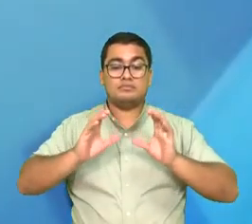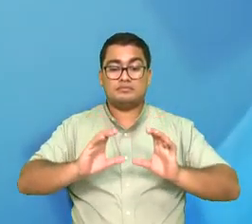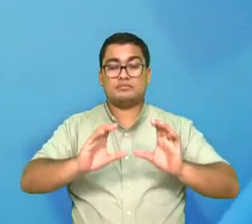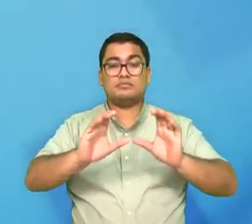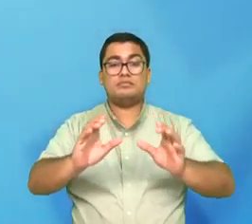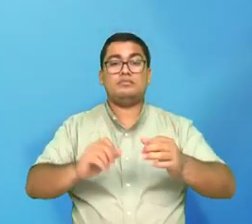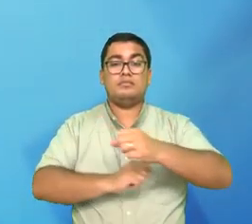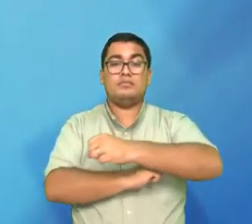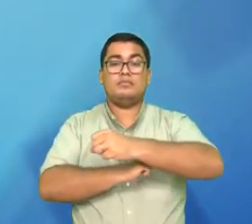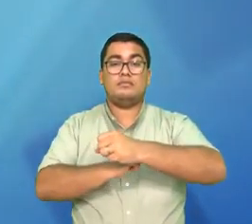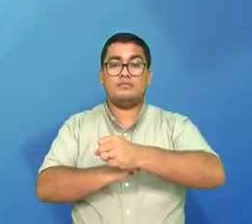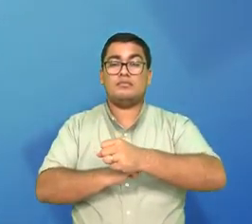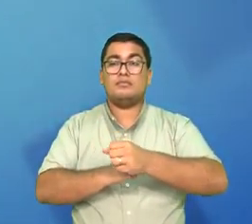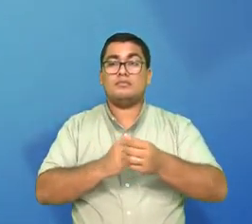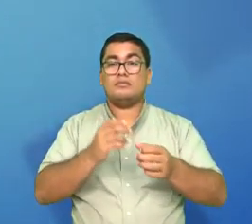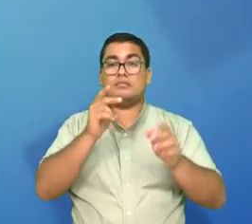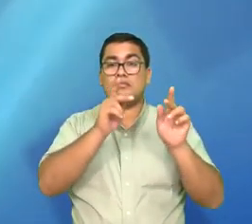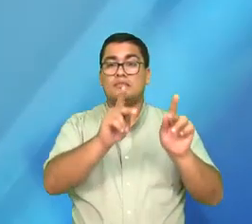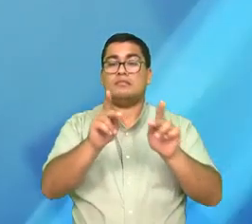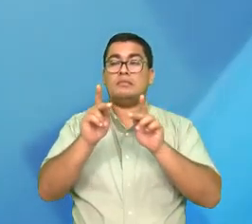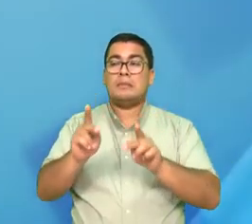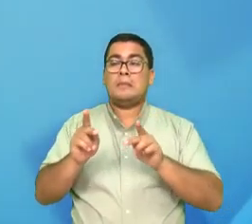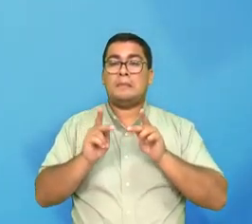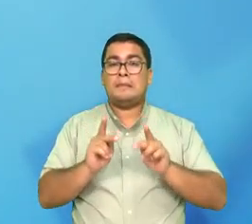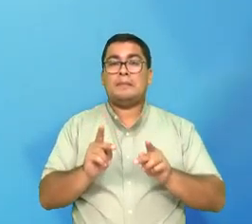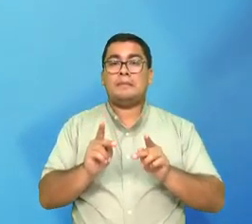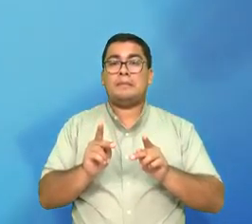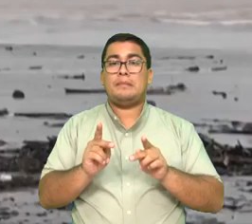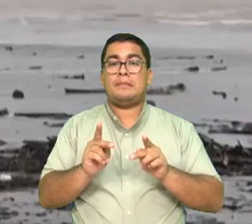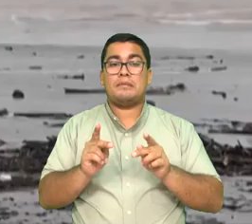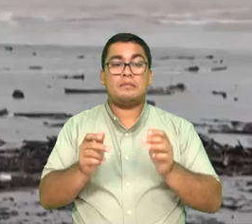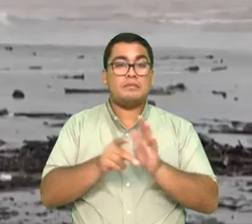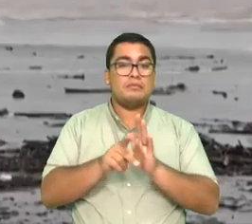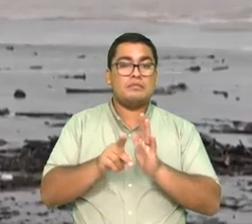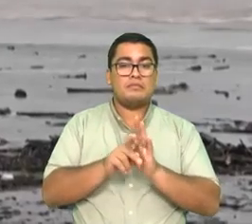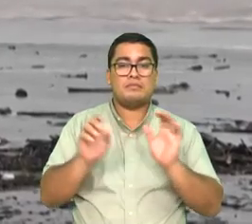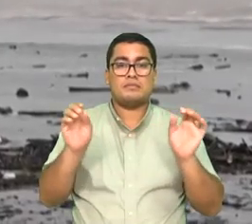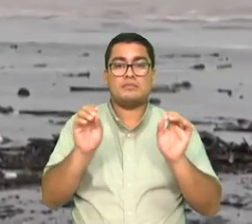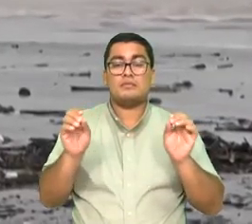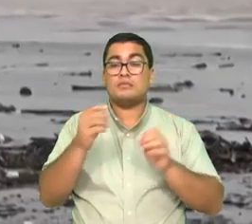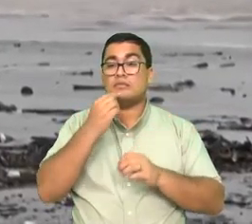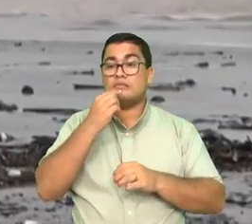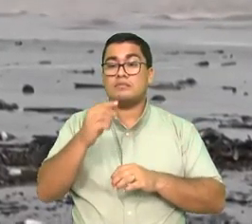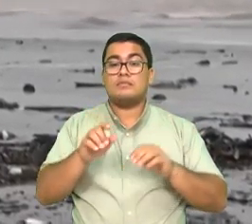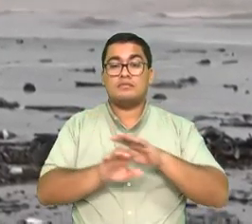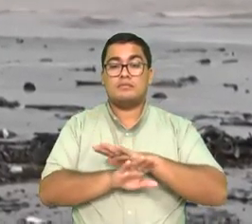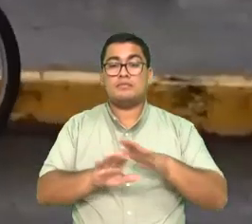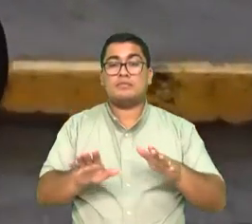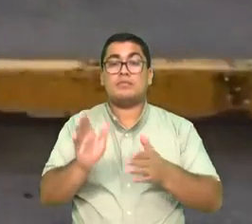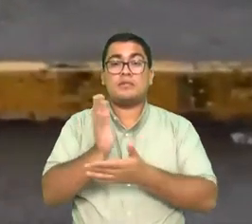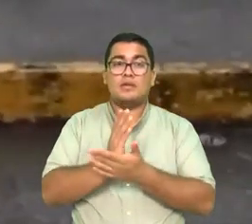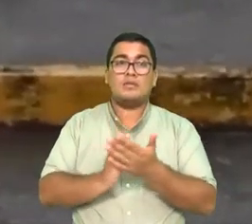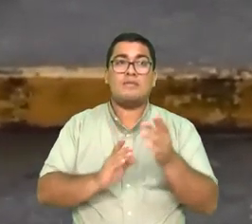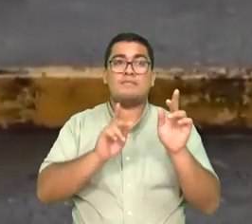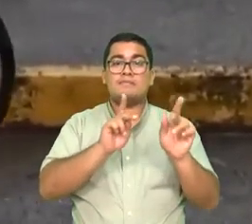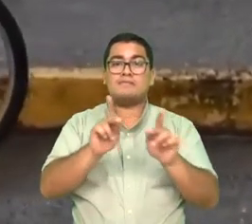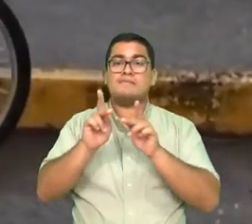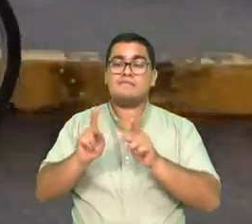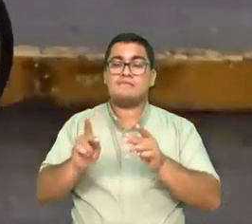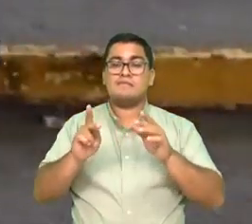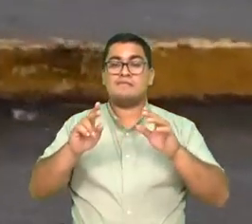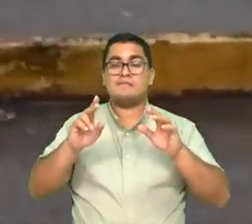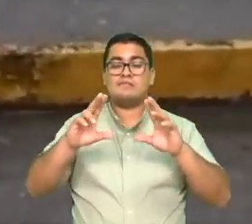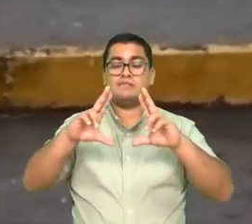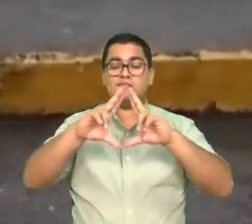los puentes, para que ninguna persona corra riesgo. Finalizó diciendo que algunos evacuados del litoral del Caribe